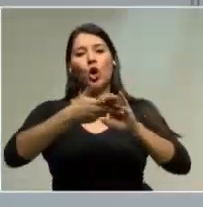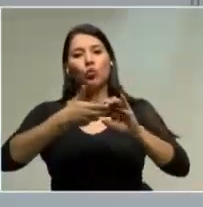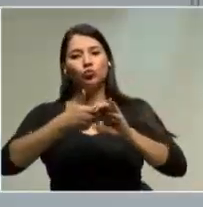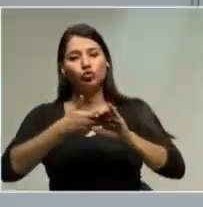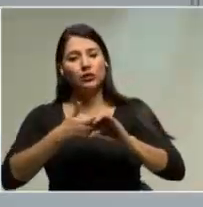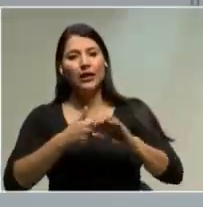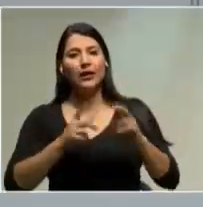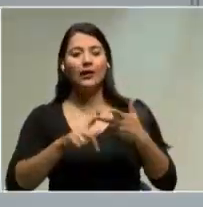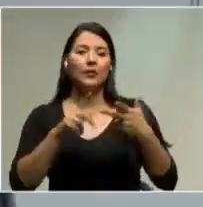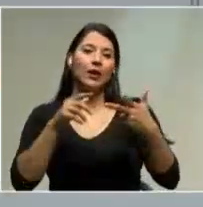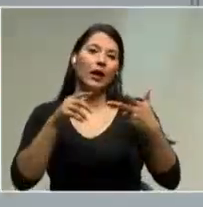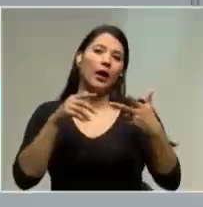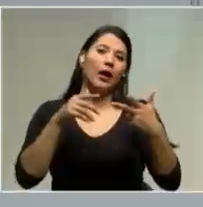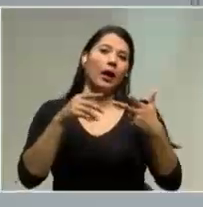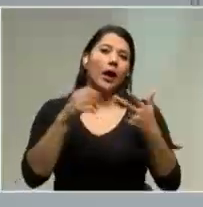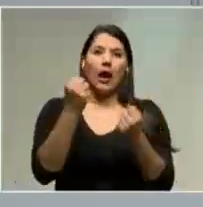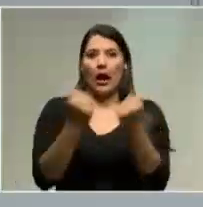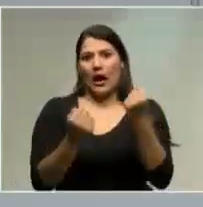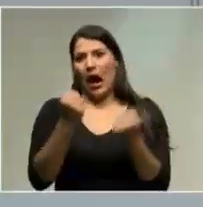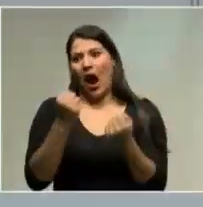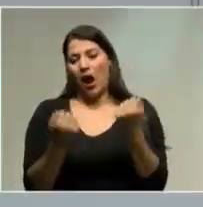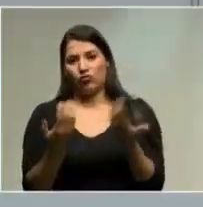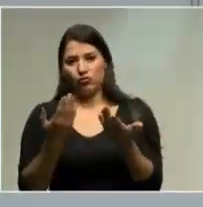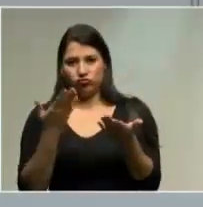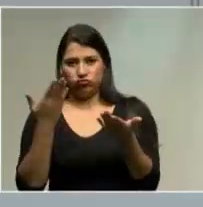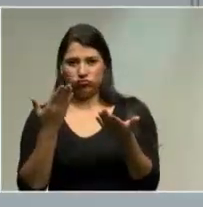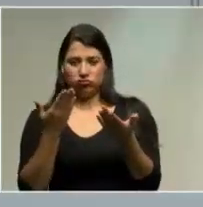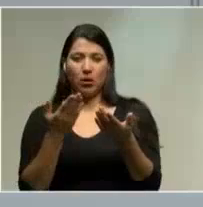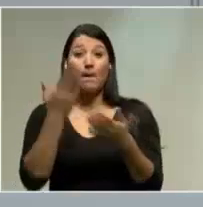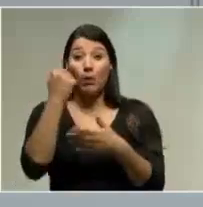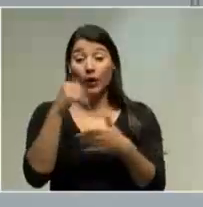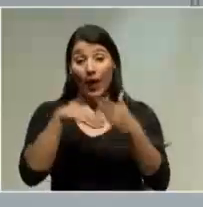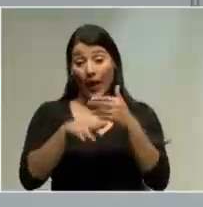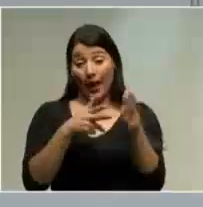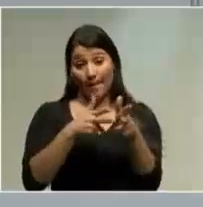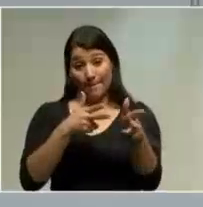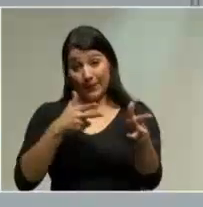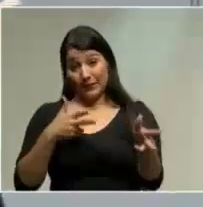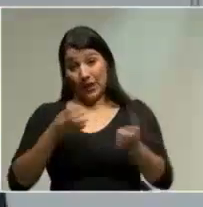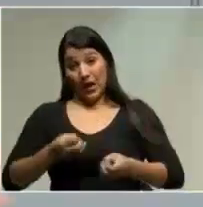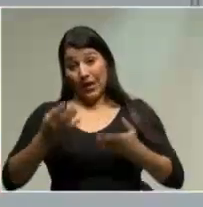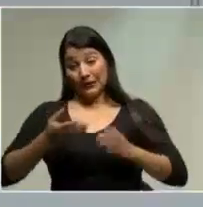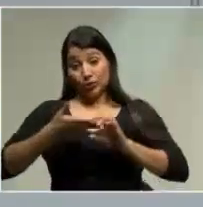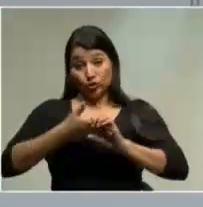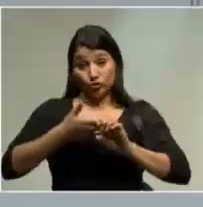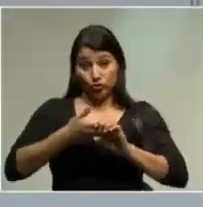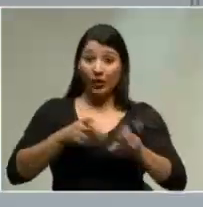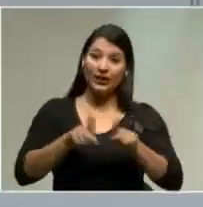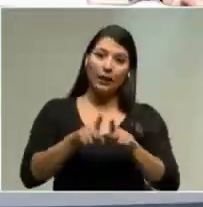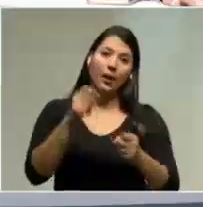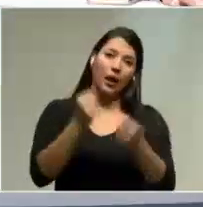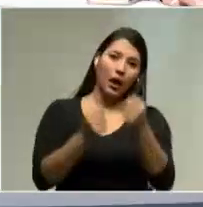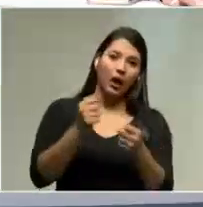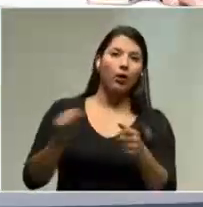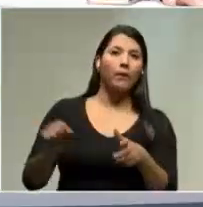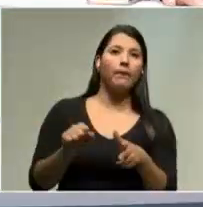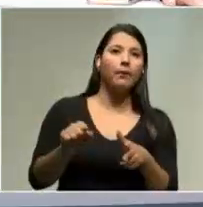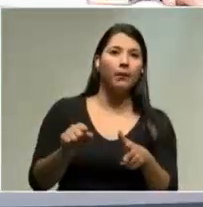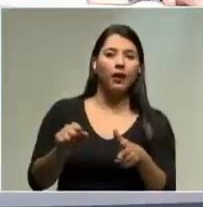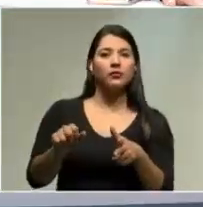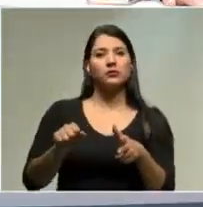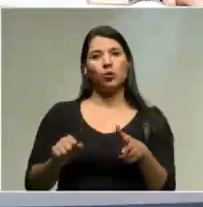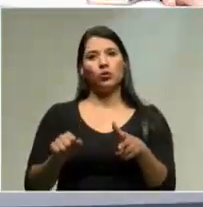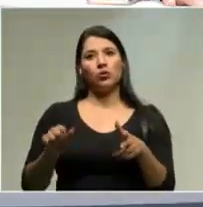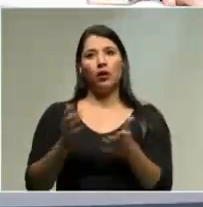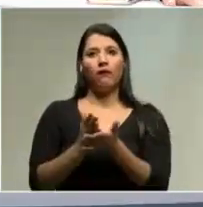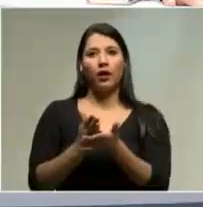combustible, desgaste de carro y demás, porque hablamos que en una presa no solo se gasta el combustible, sino se gasta el carro, de estar de primera a segunda, freno.